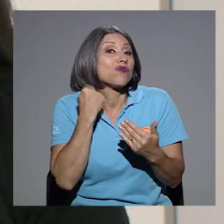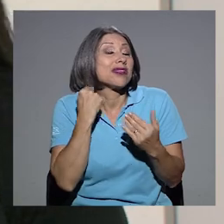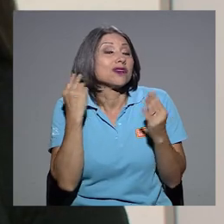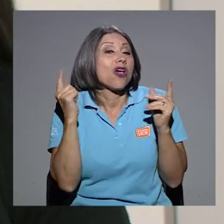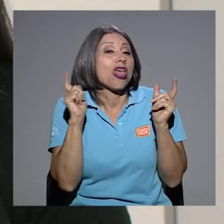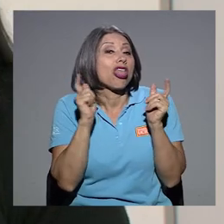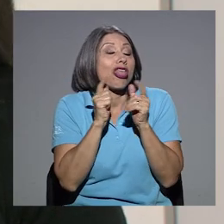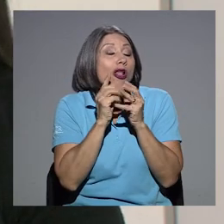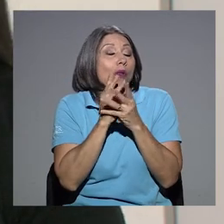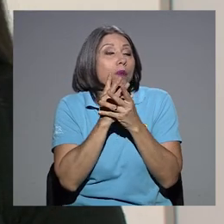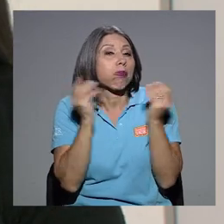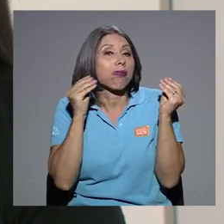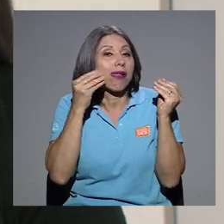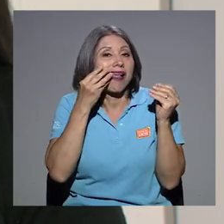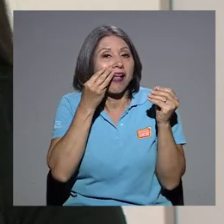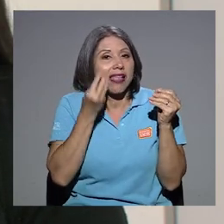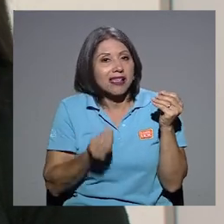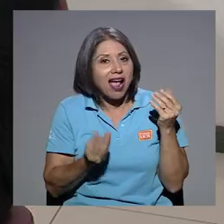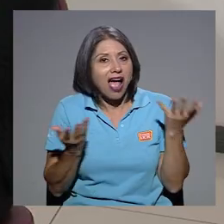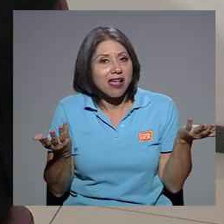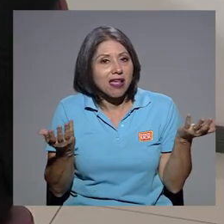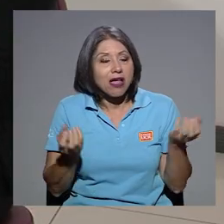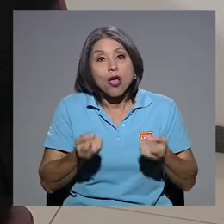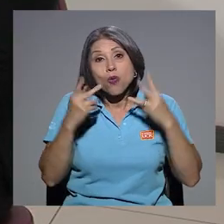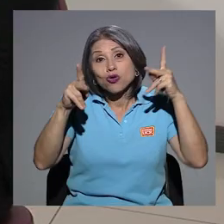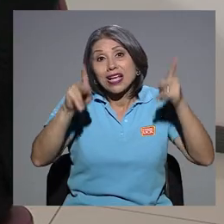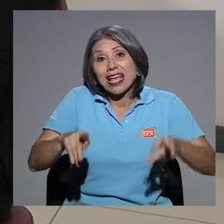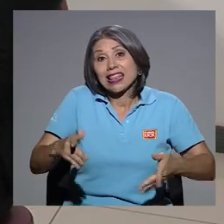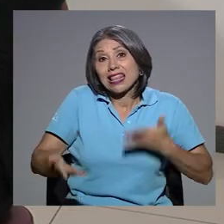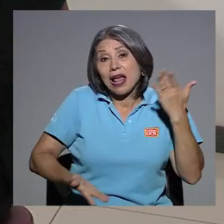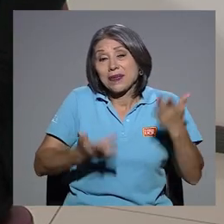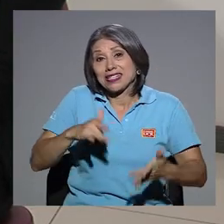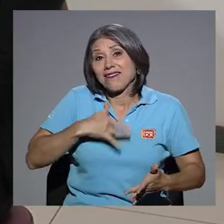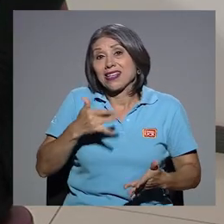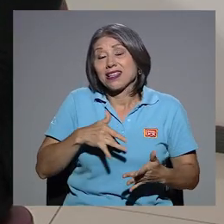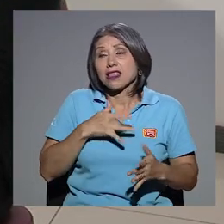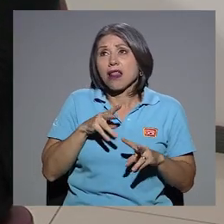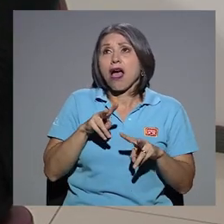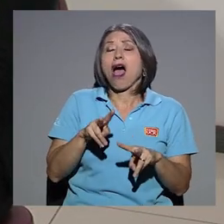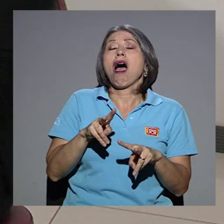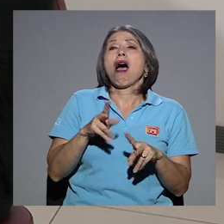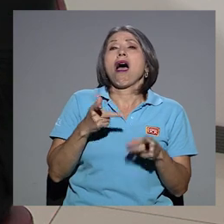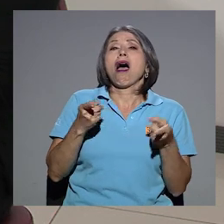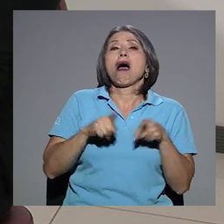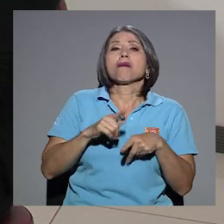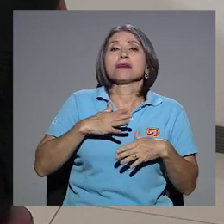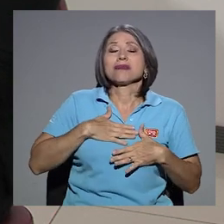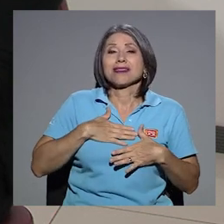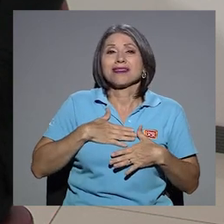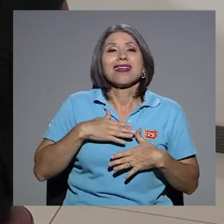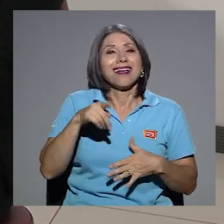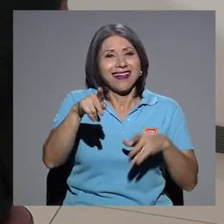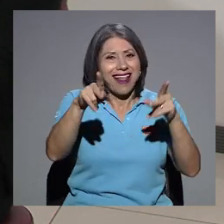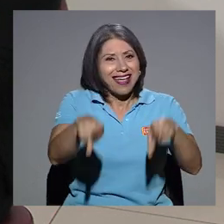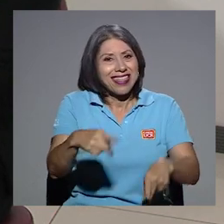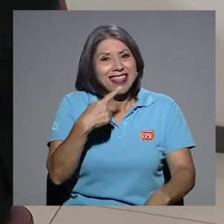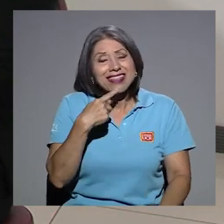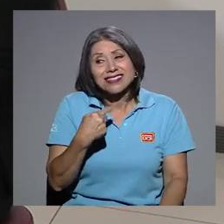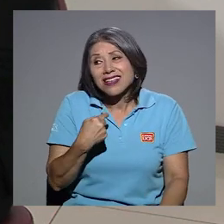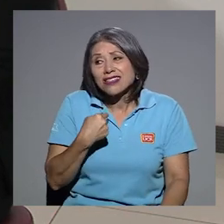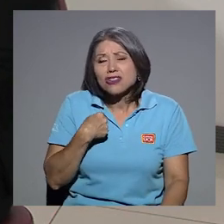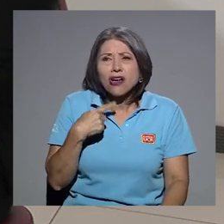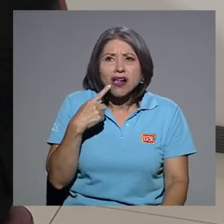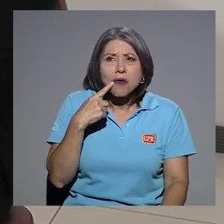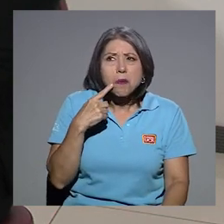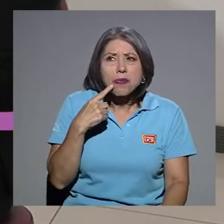se aflojan y se caen. Y mucha gente probablemente se va a sentir identificada con esto porque es muy común que la gente le diga a uno, tengo